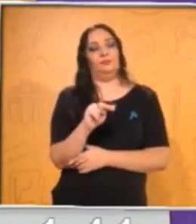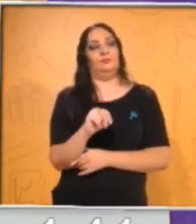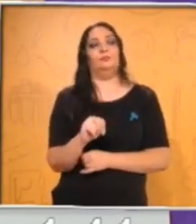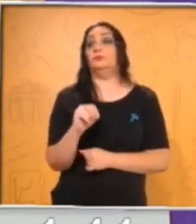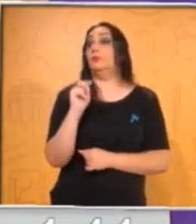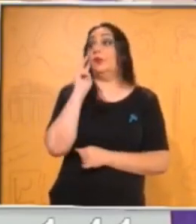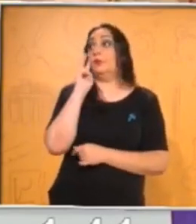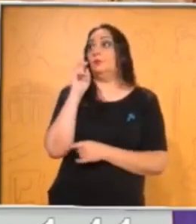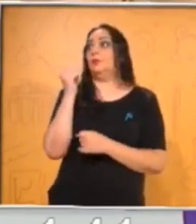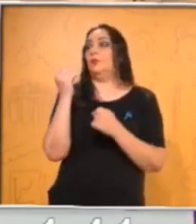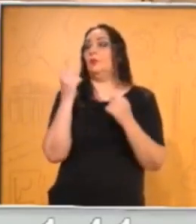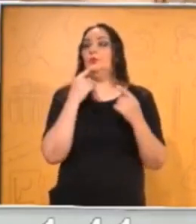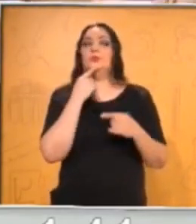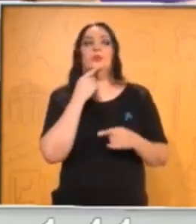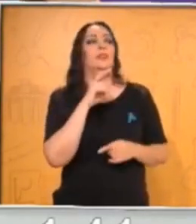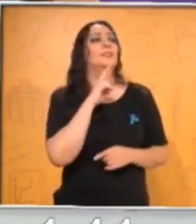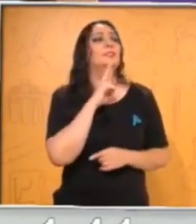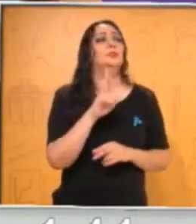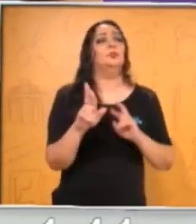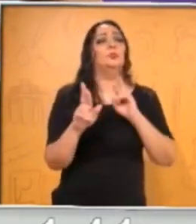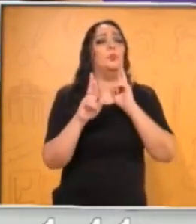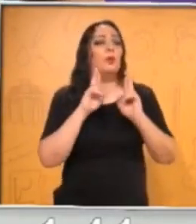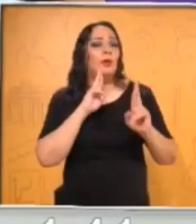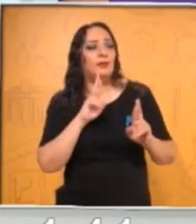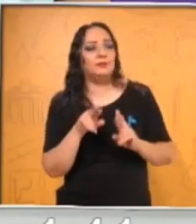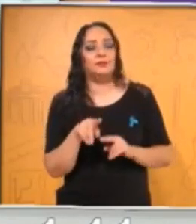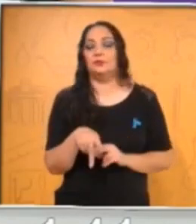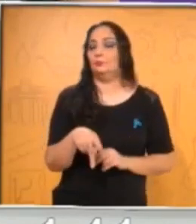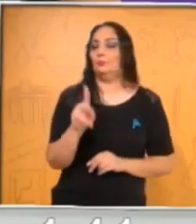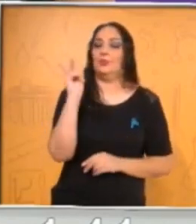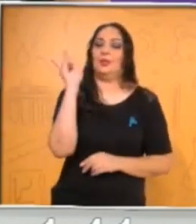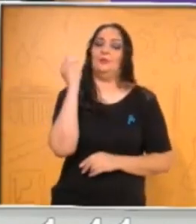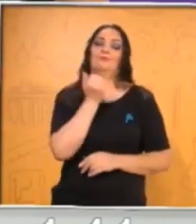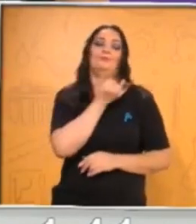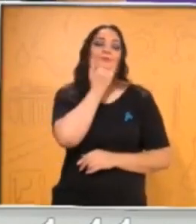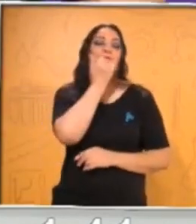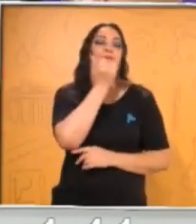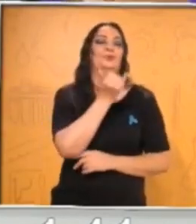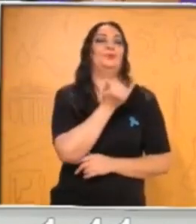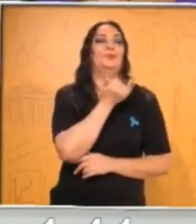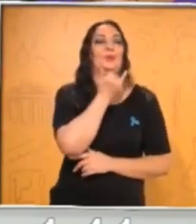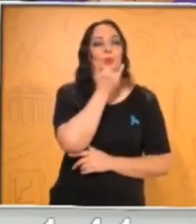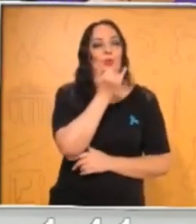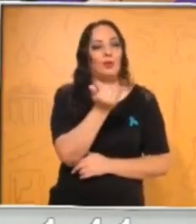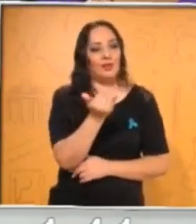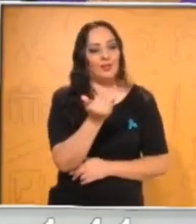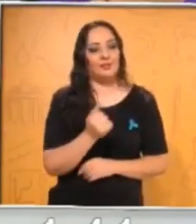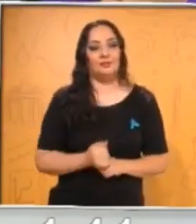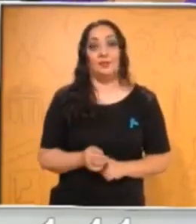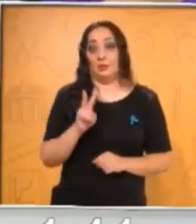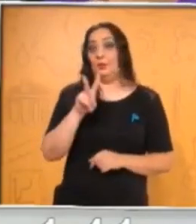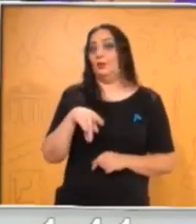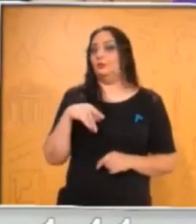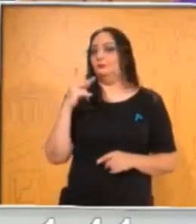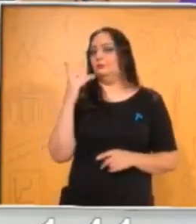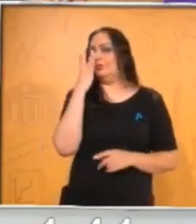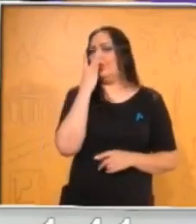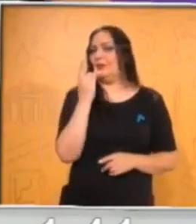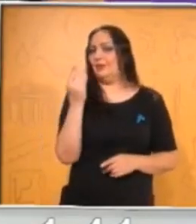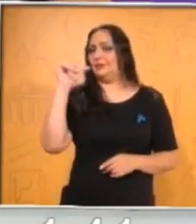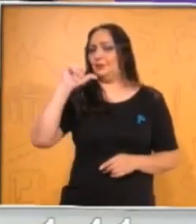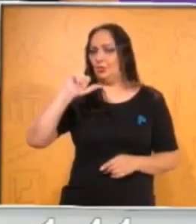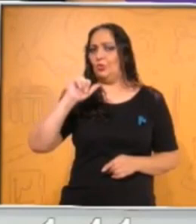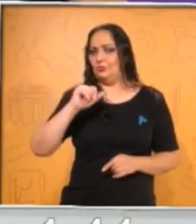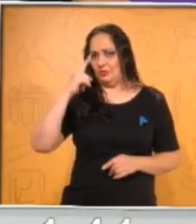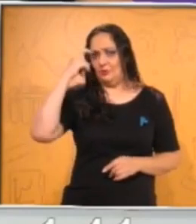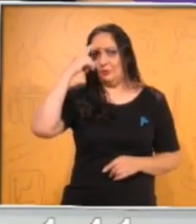Vimos que varios por ahí están poniendo respuestas, pero está incorrecta. De hecho, está bastante difícil el acertijo